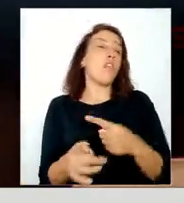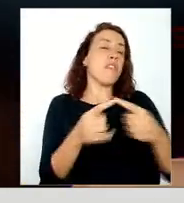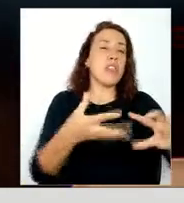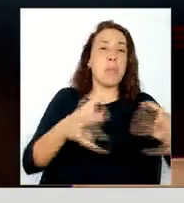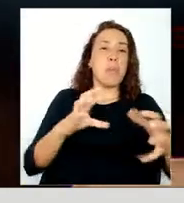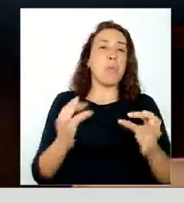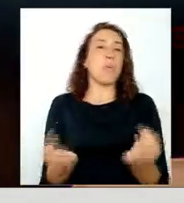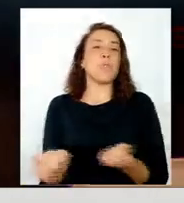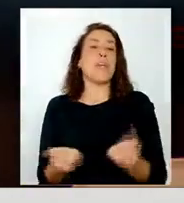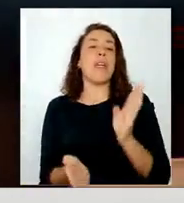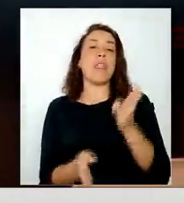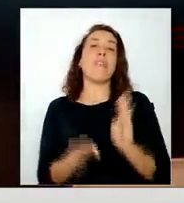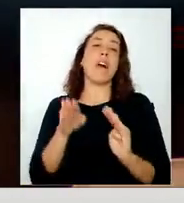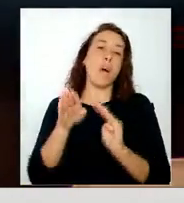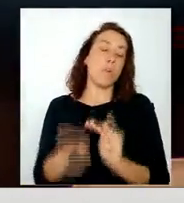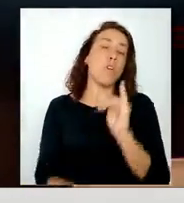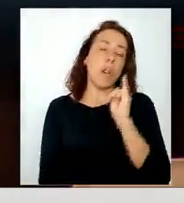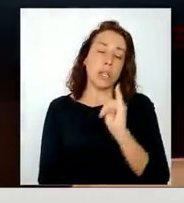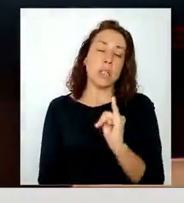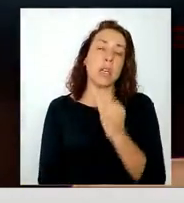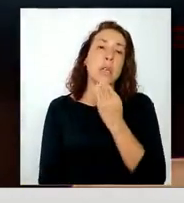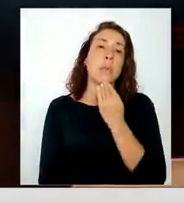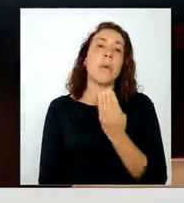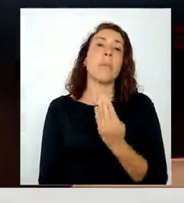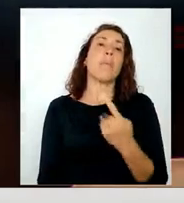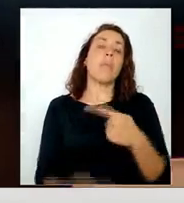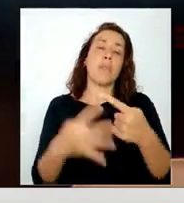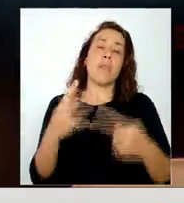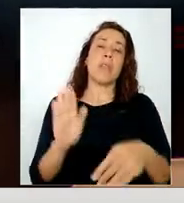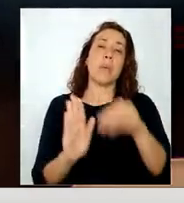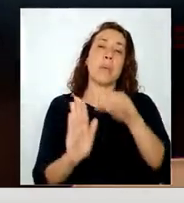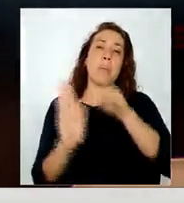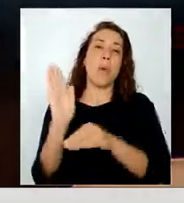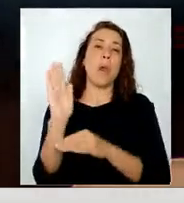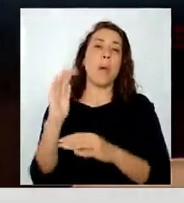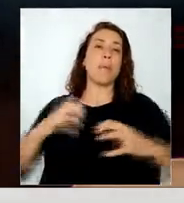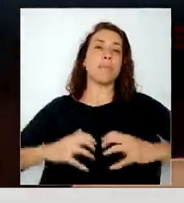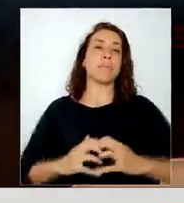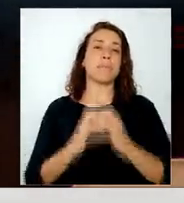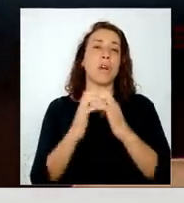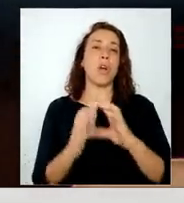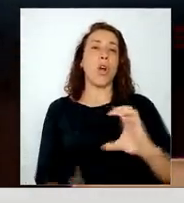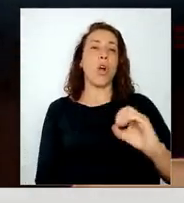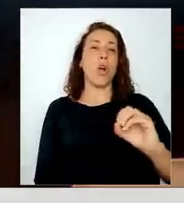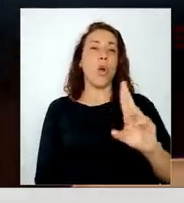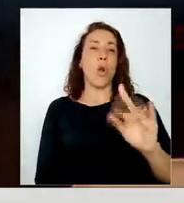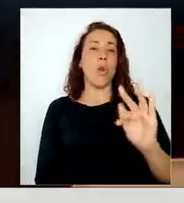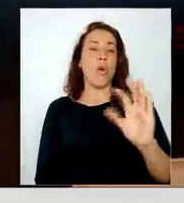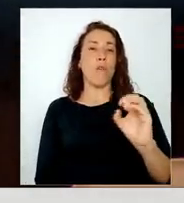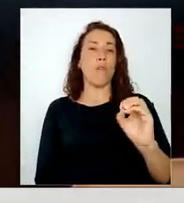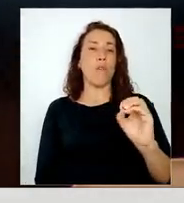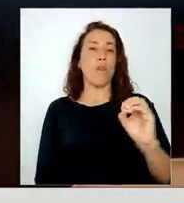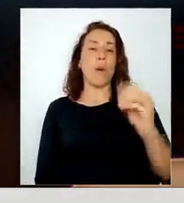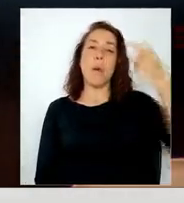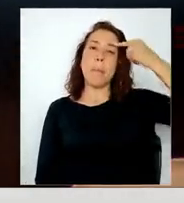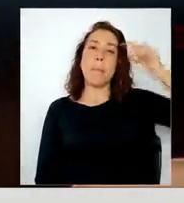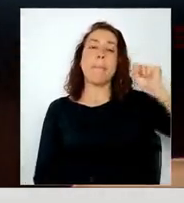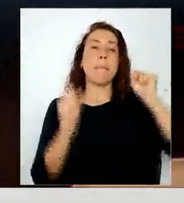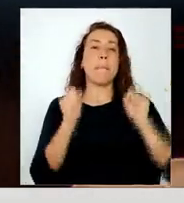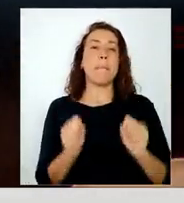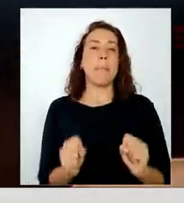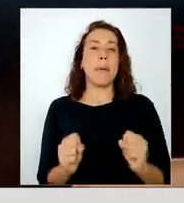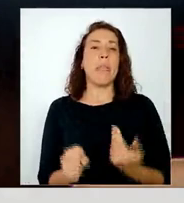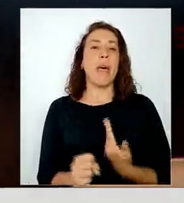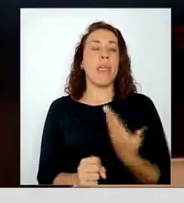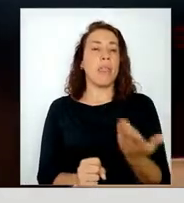sin duda también a través de programa y fortalecimiento a través de la corfo para que ellos puedan tener la posibilidad de